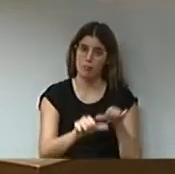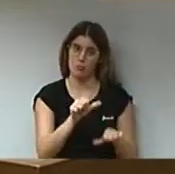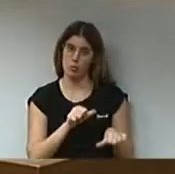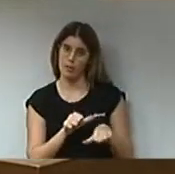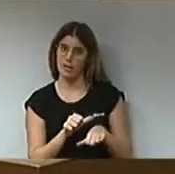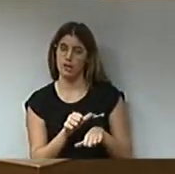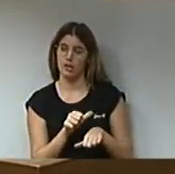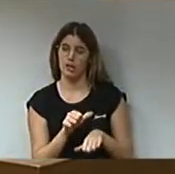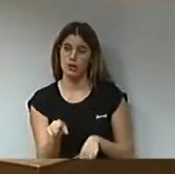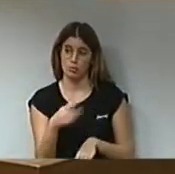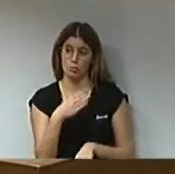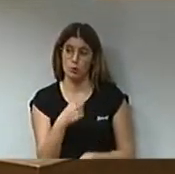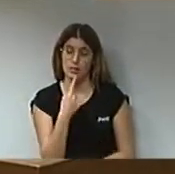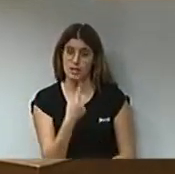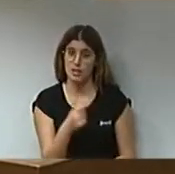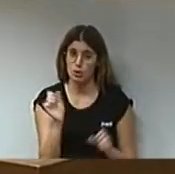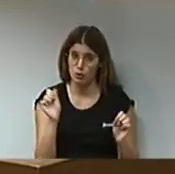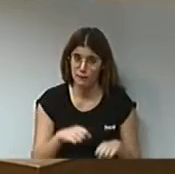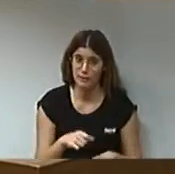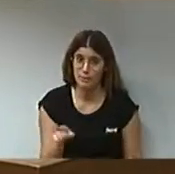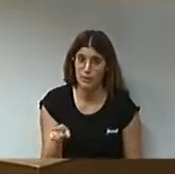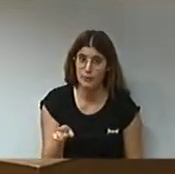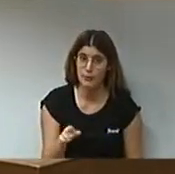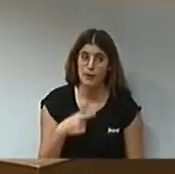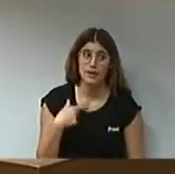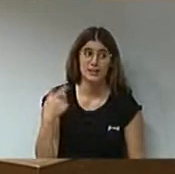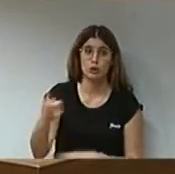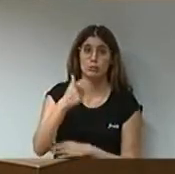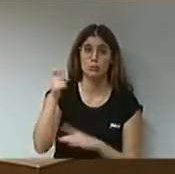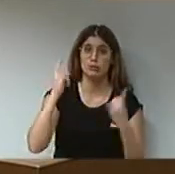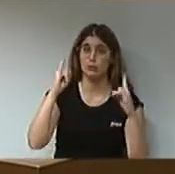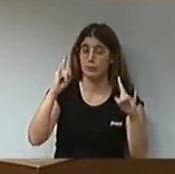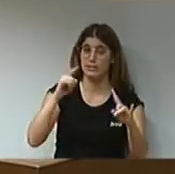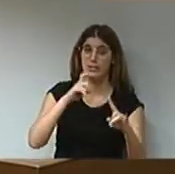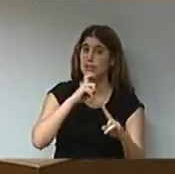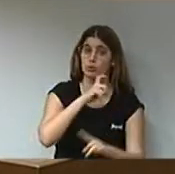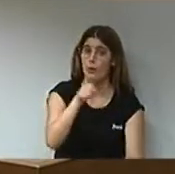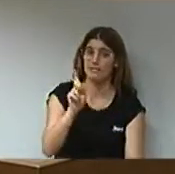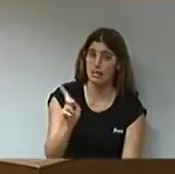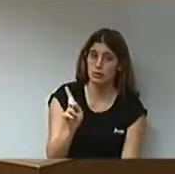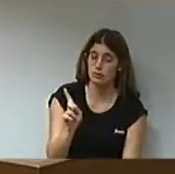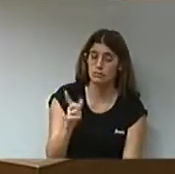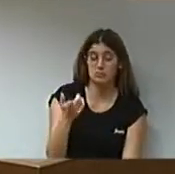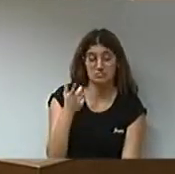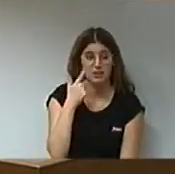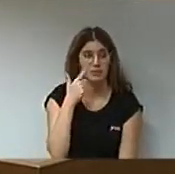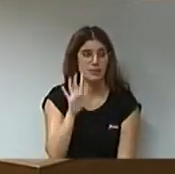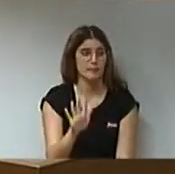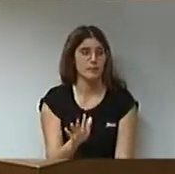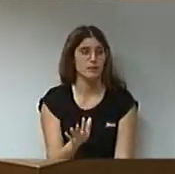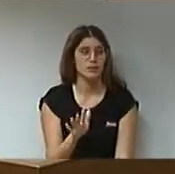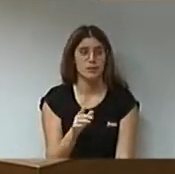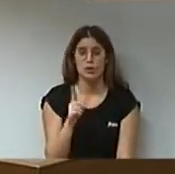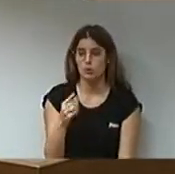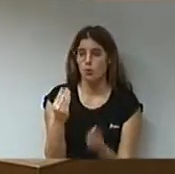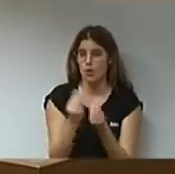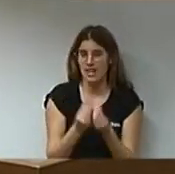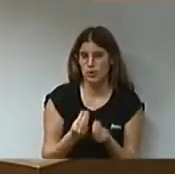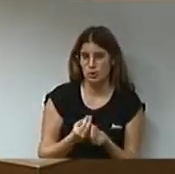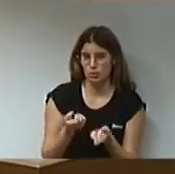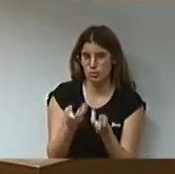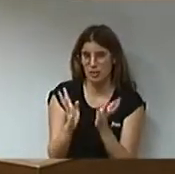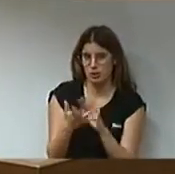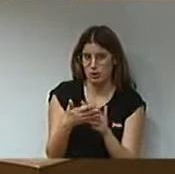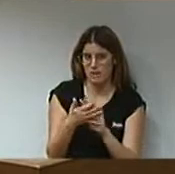¿Puede usted confirmar que los bomberos forestales no dieron el aviso? Mire, ha hablado usted de varios datos. Yo